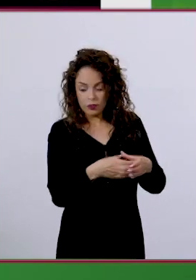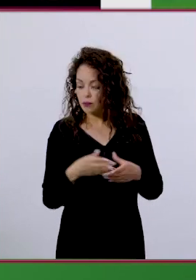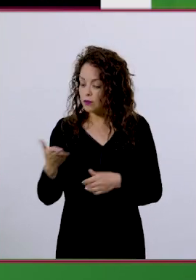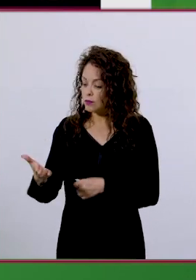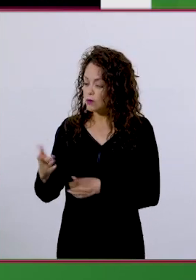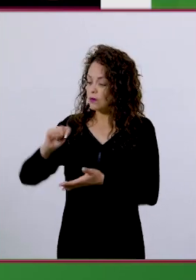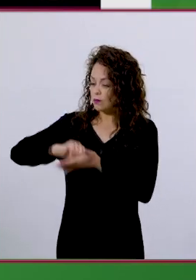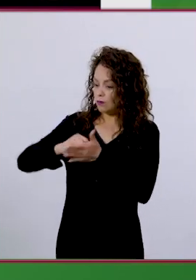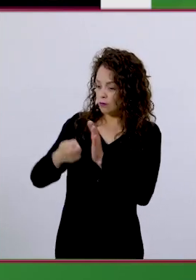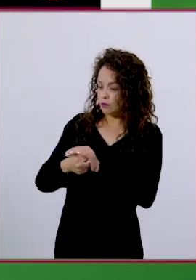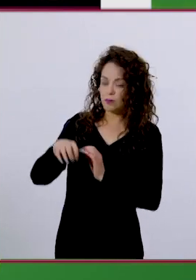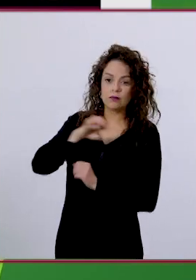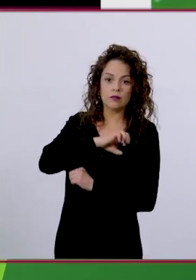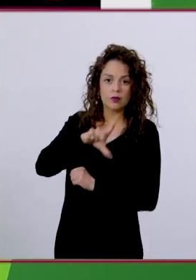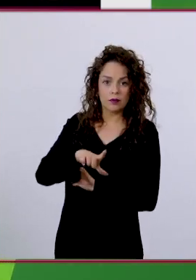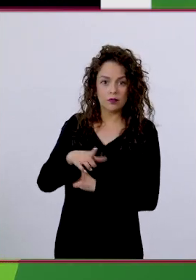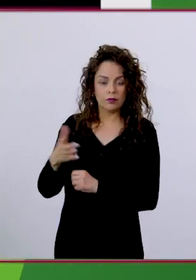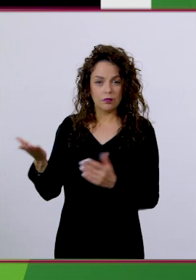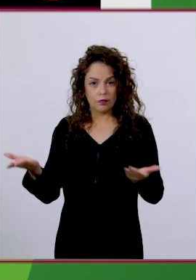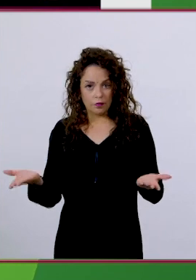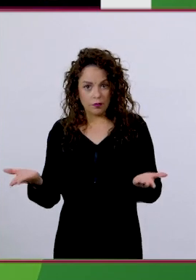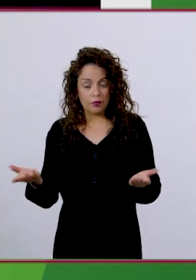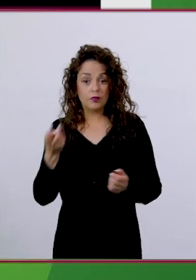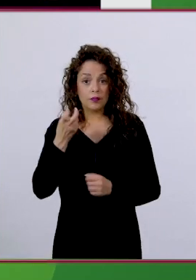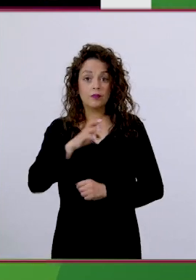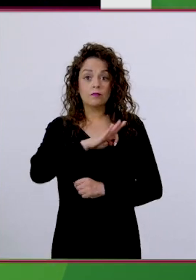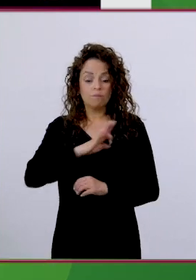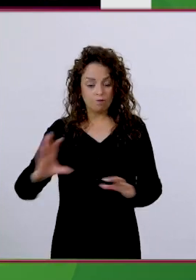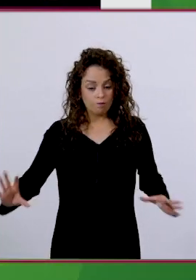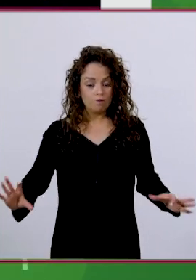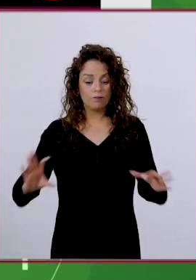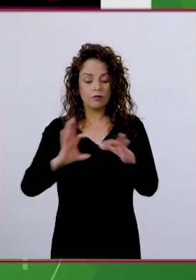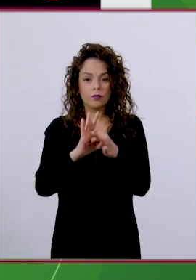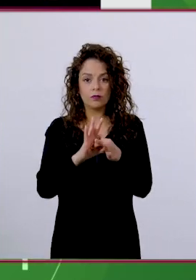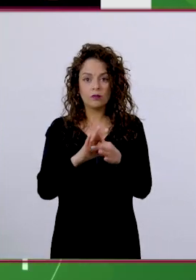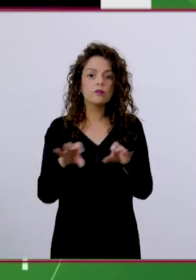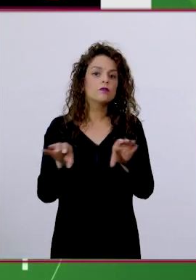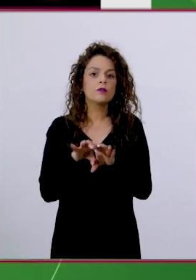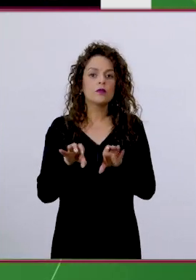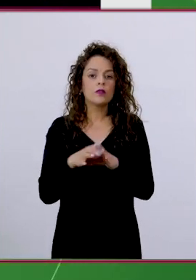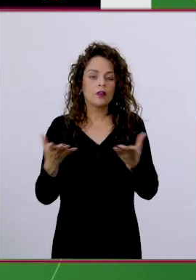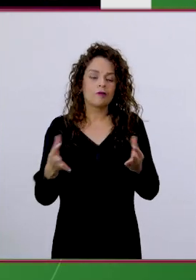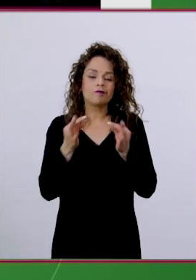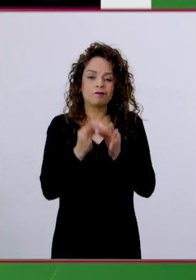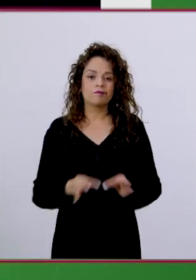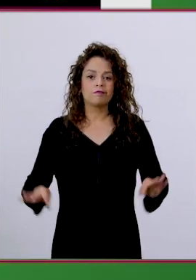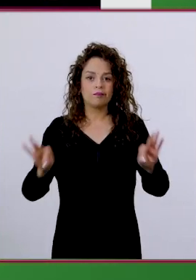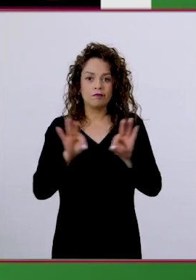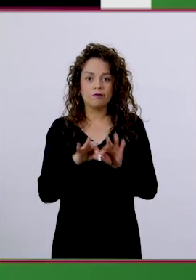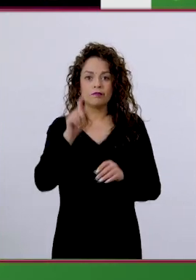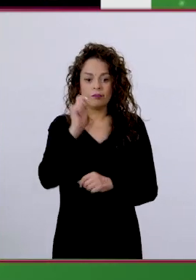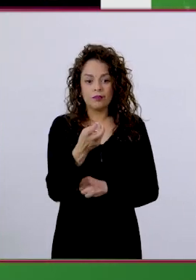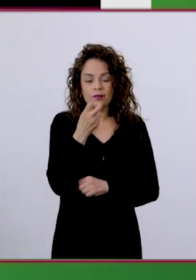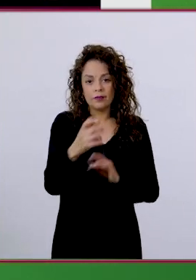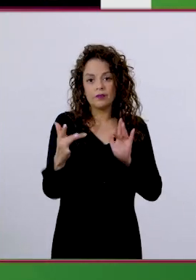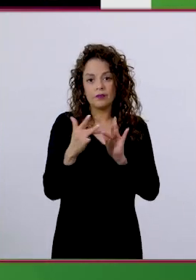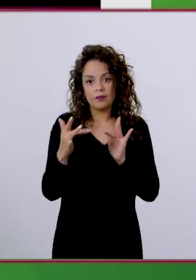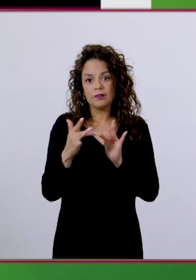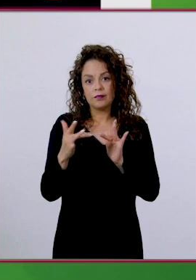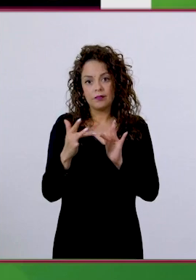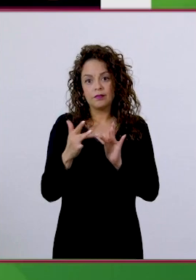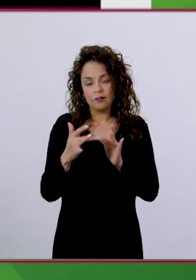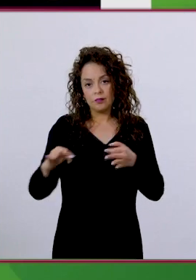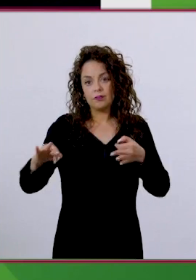técnicos, especialistas, y para poder establecer una relación con ellos es muy importante establecer esta comunicación de